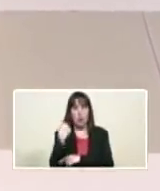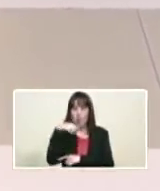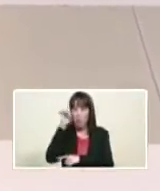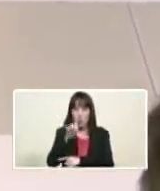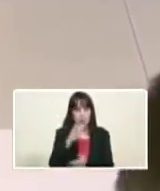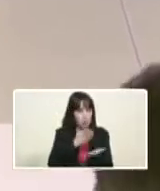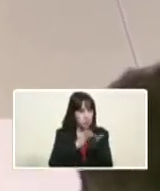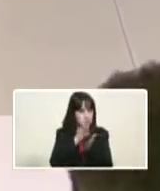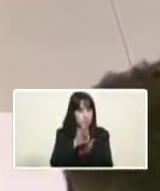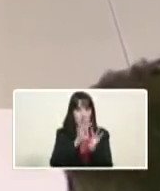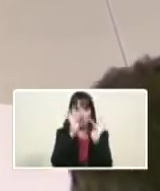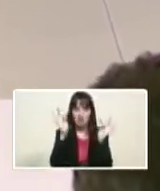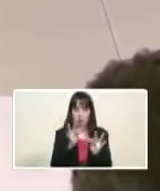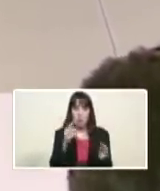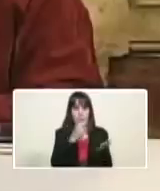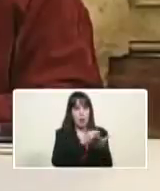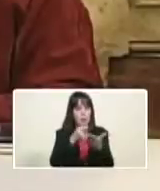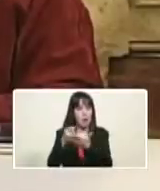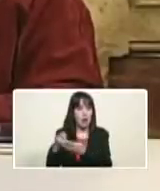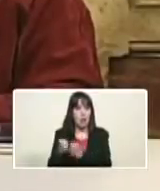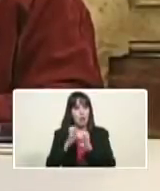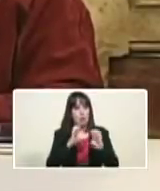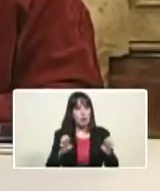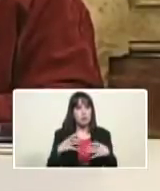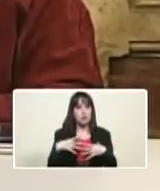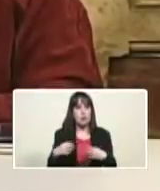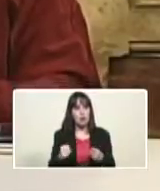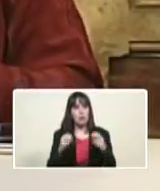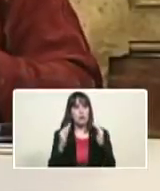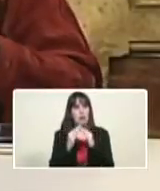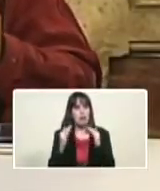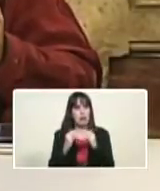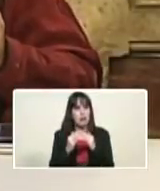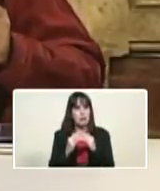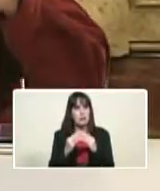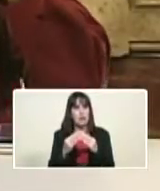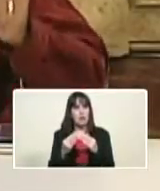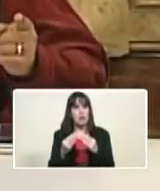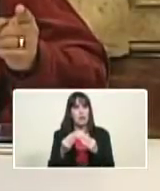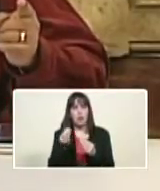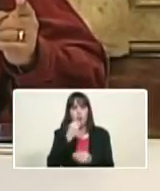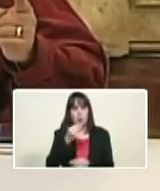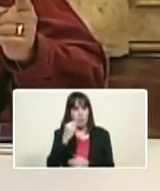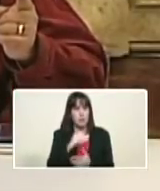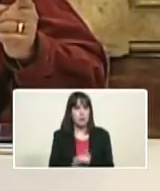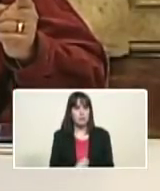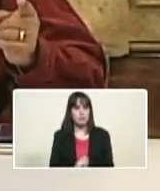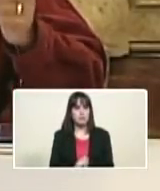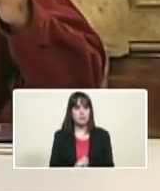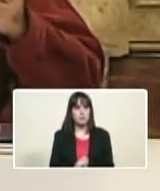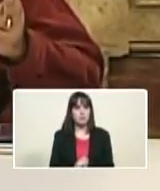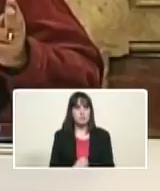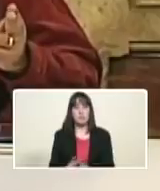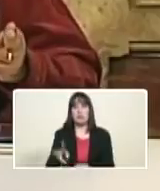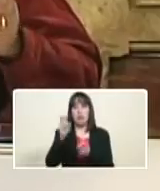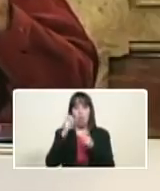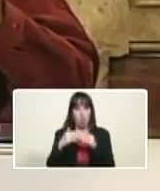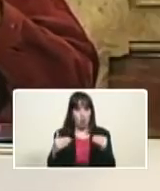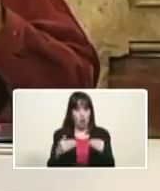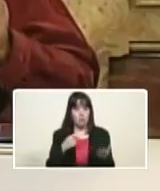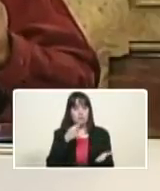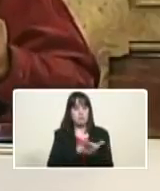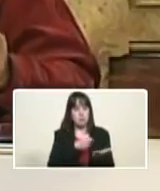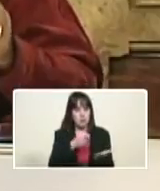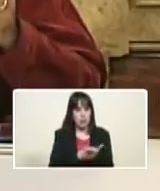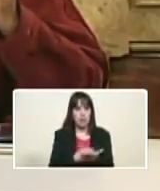Gente que manipula. No, todos los recursos son para garantizar los CLAP, para garantizar la inversión